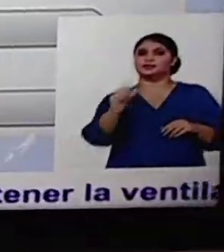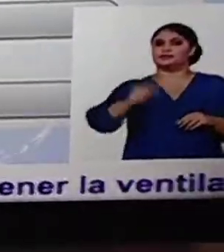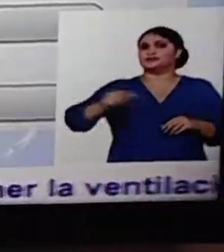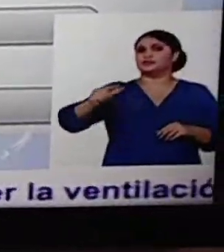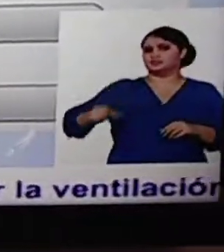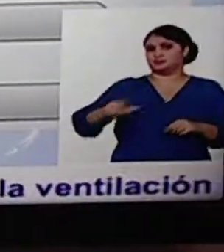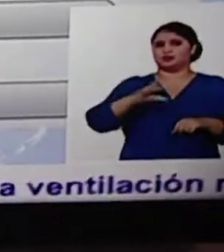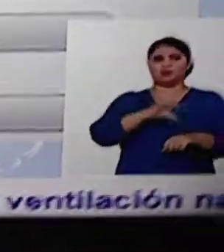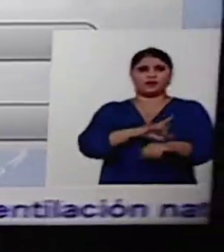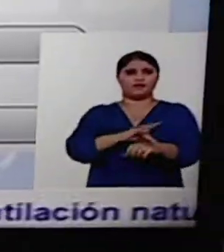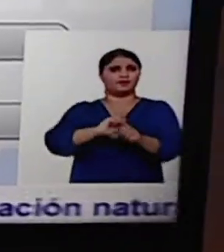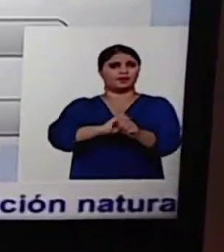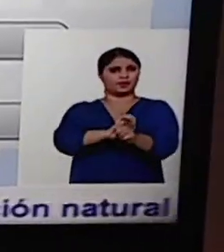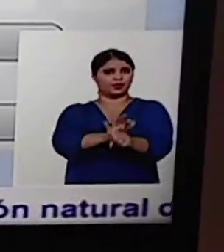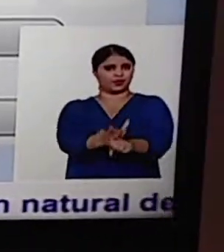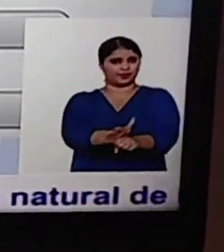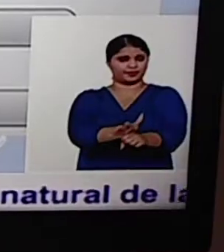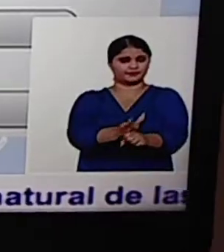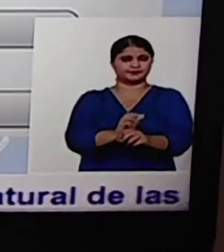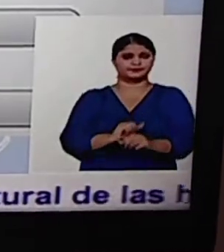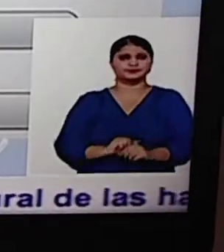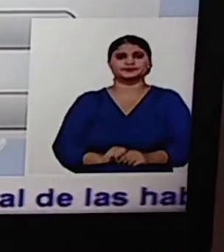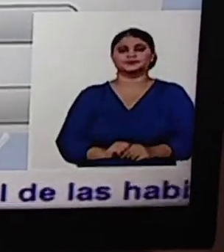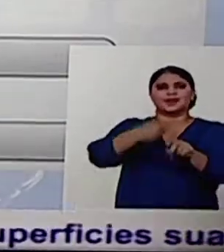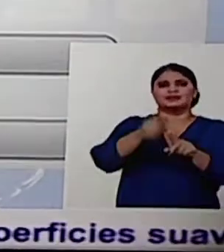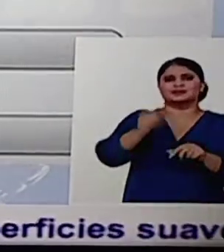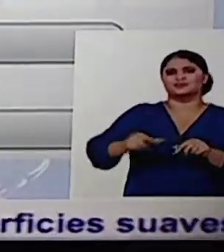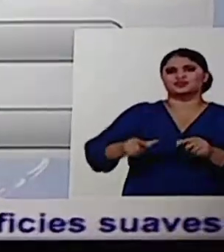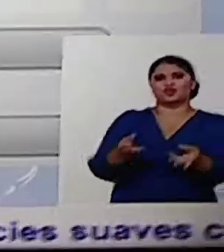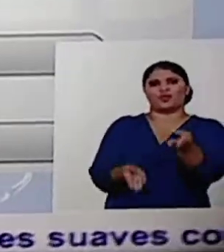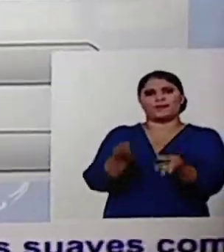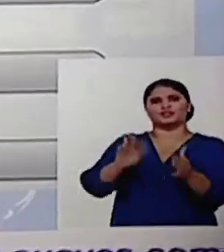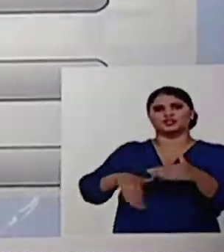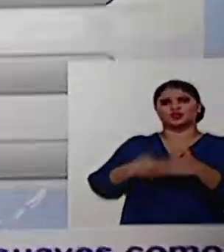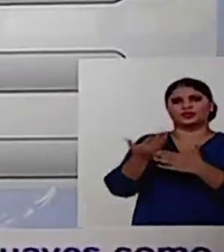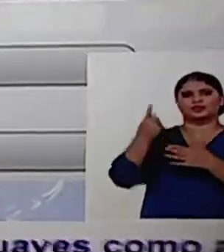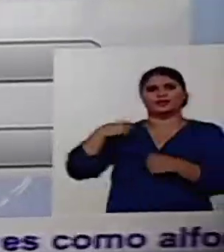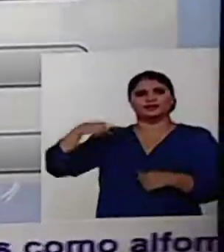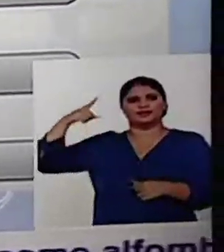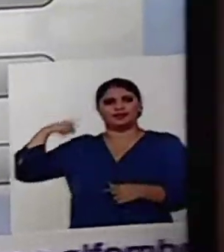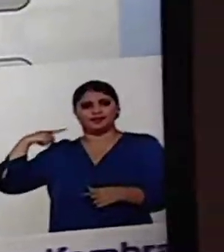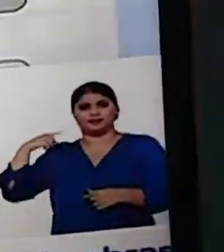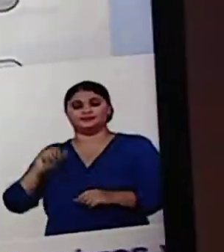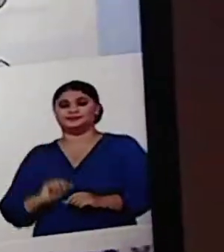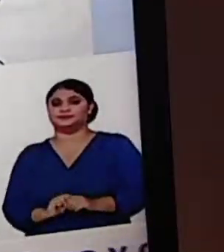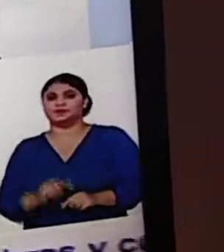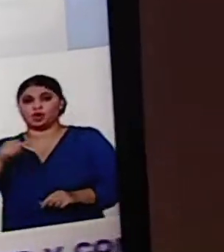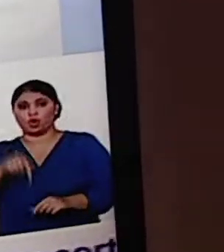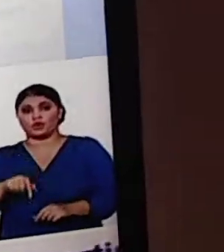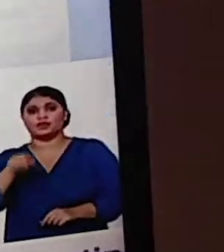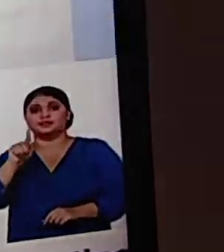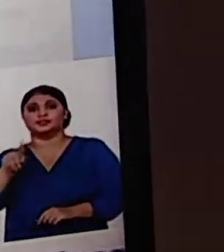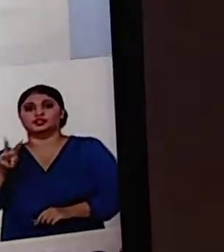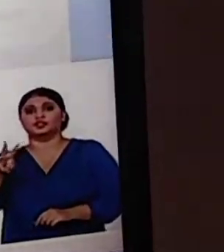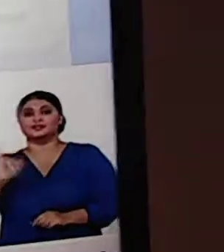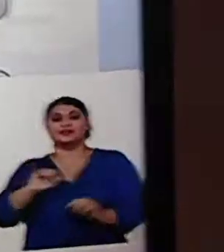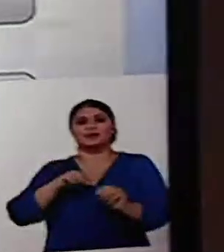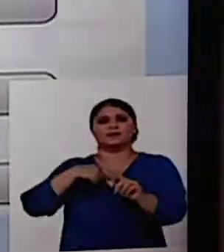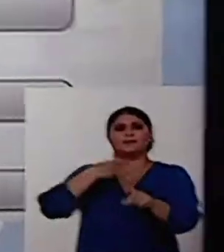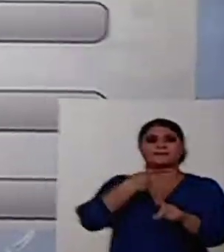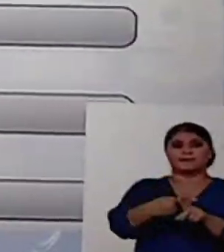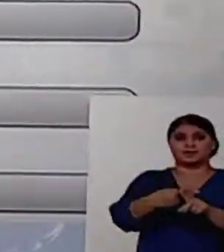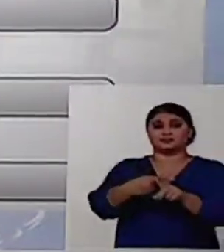la COVID-19. Cifra extremadamente y que hace que la positividad en el día de ayer